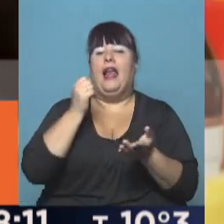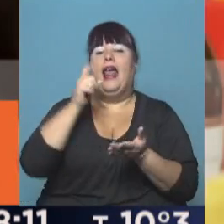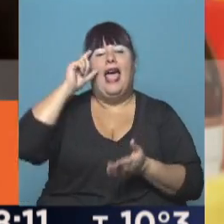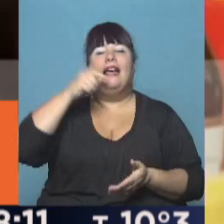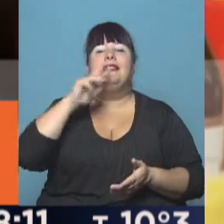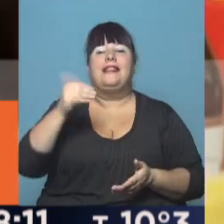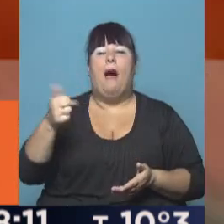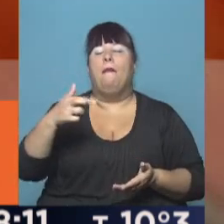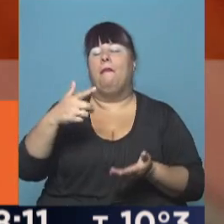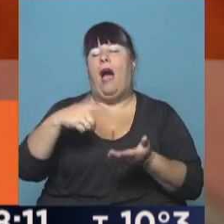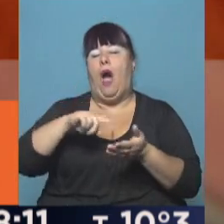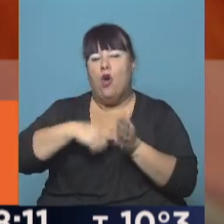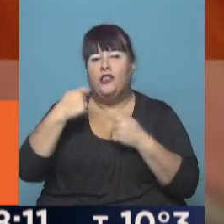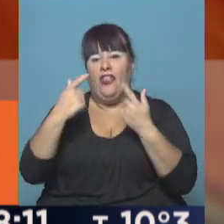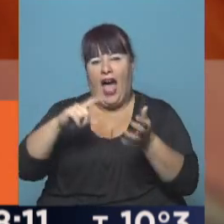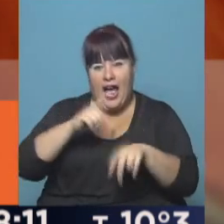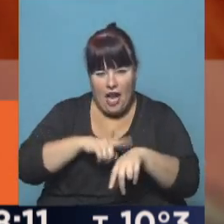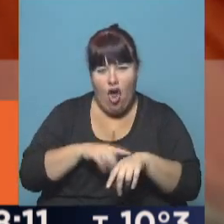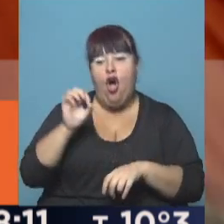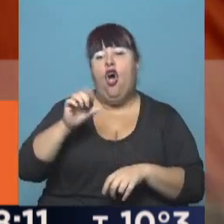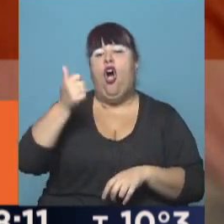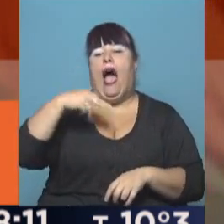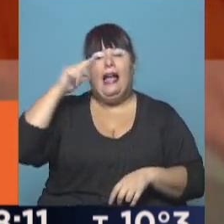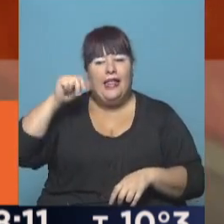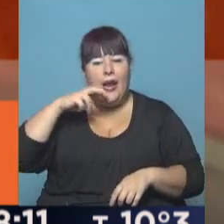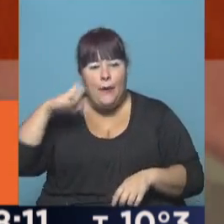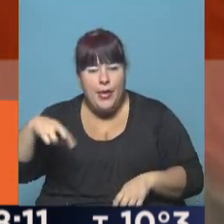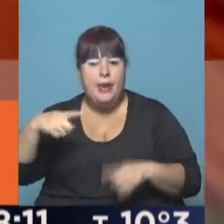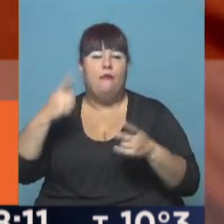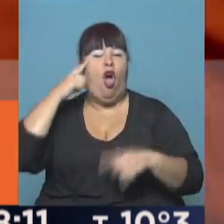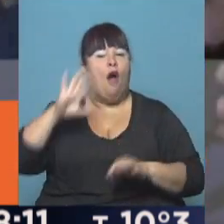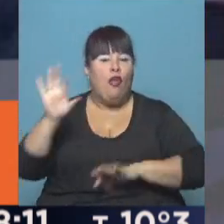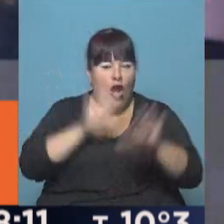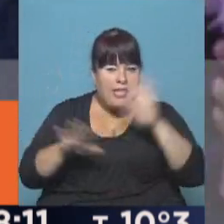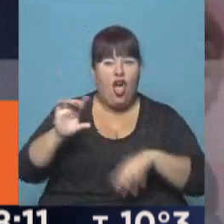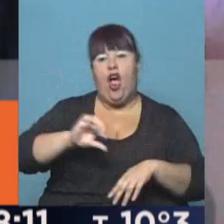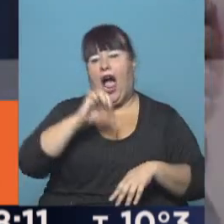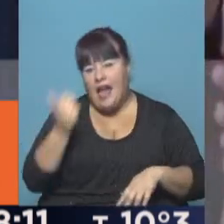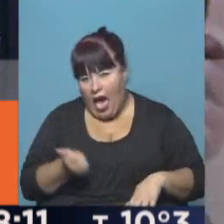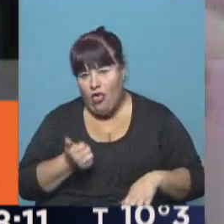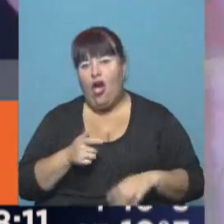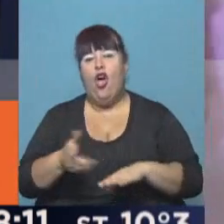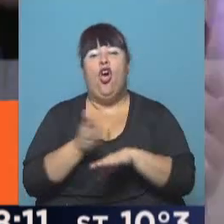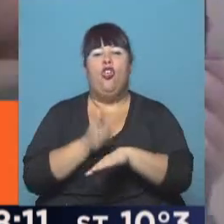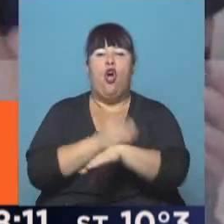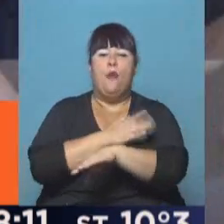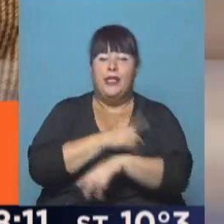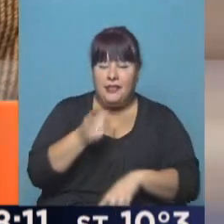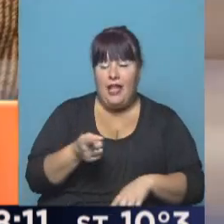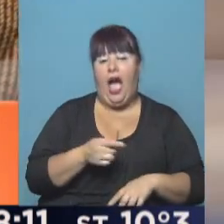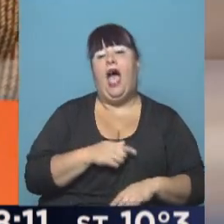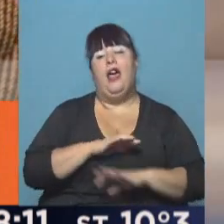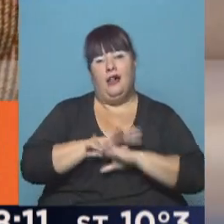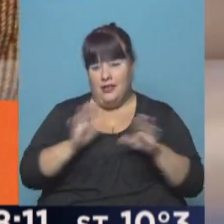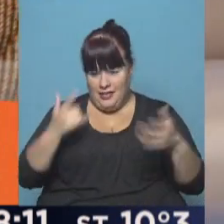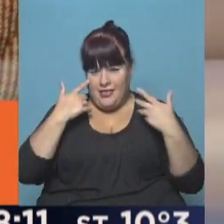aires por ejemplo que viene con un reloj además o con el antena vip opiniones de organizadores de ganadores este documental de néstor frenkel que